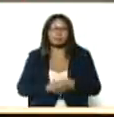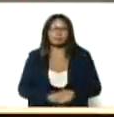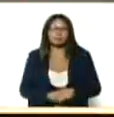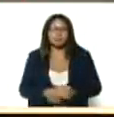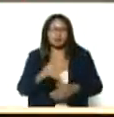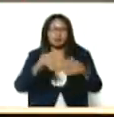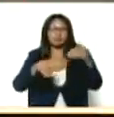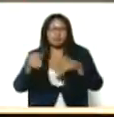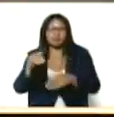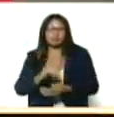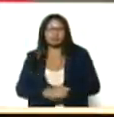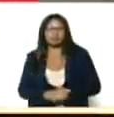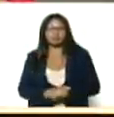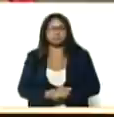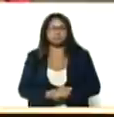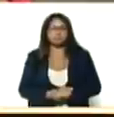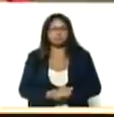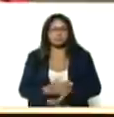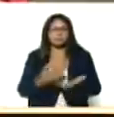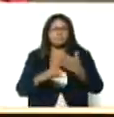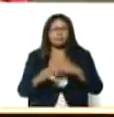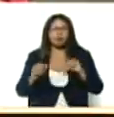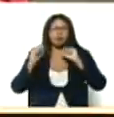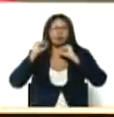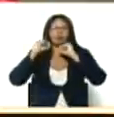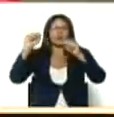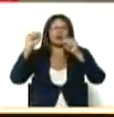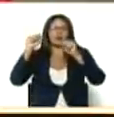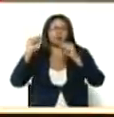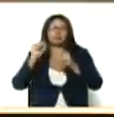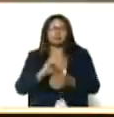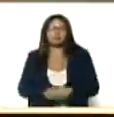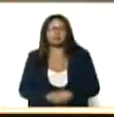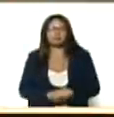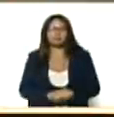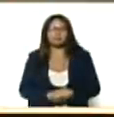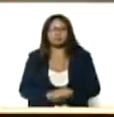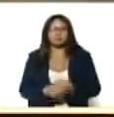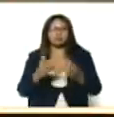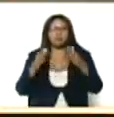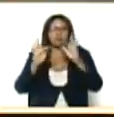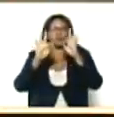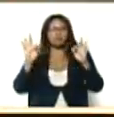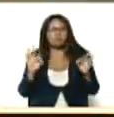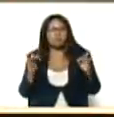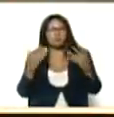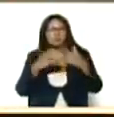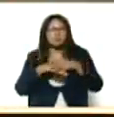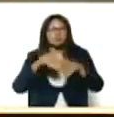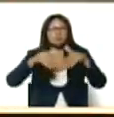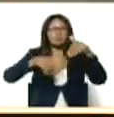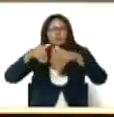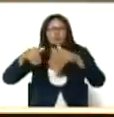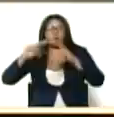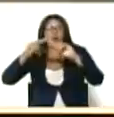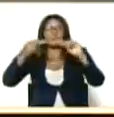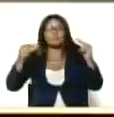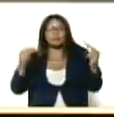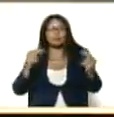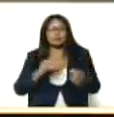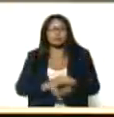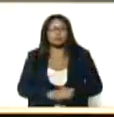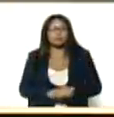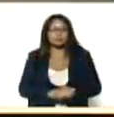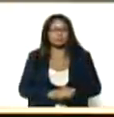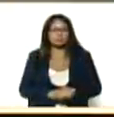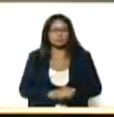vamos a lograr, a abrirle los caminos a través del voto a la paz, a